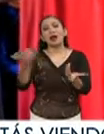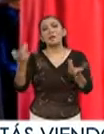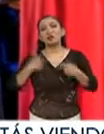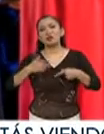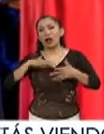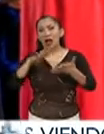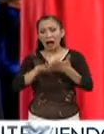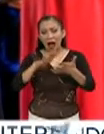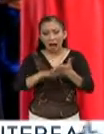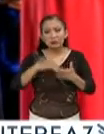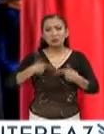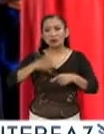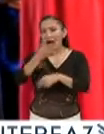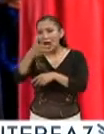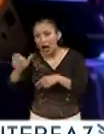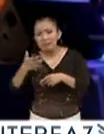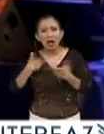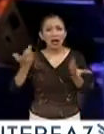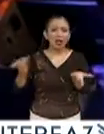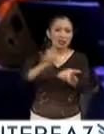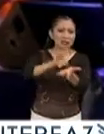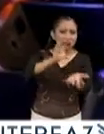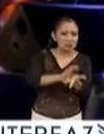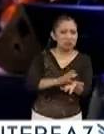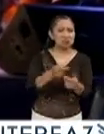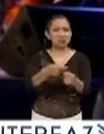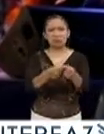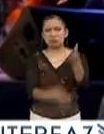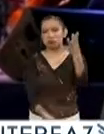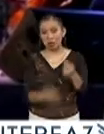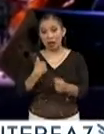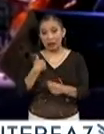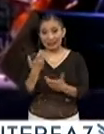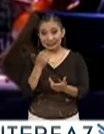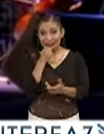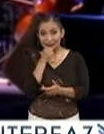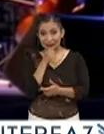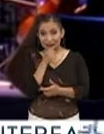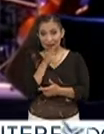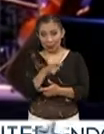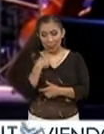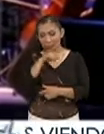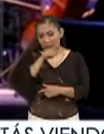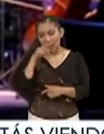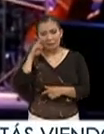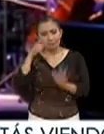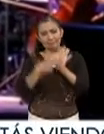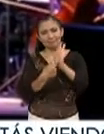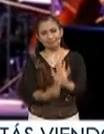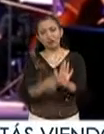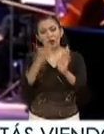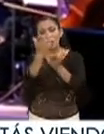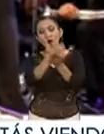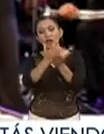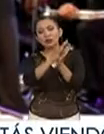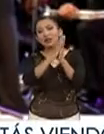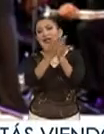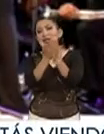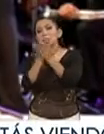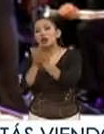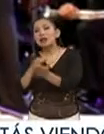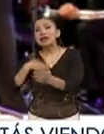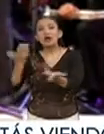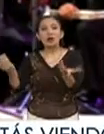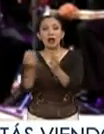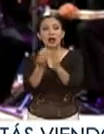reclusos, gente del campo, de capacidades diferentes. Y bueno, estaremos más tarde en la presentación de una colección editorial y una